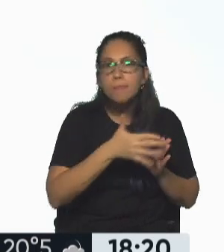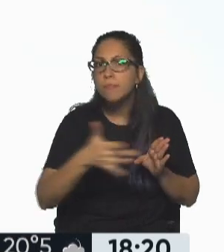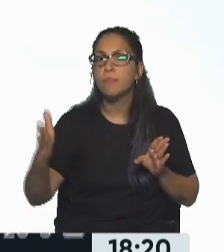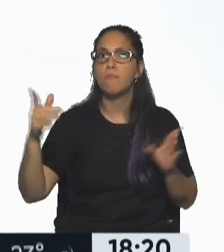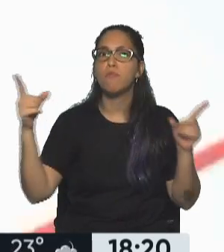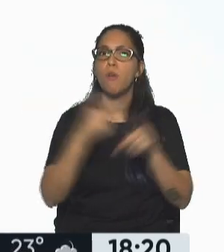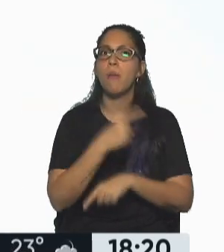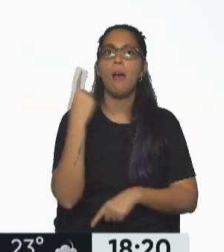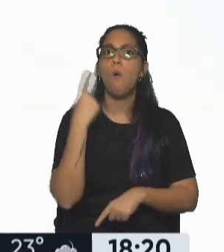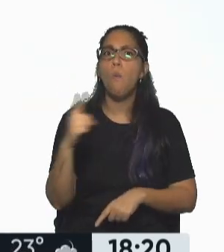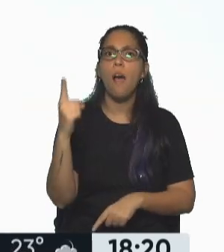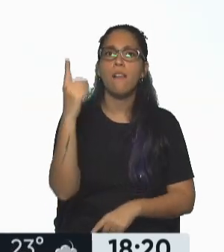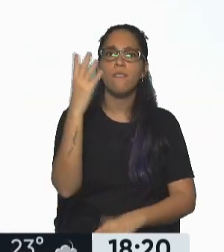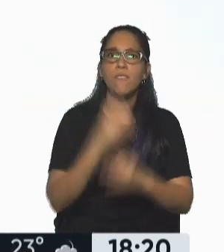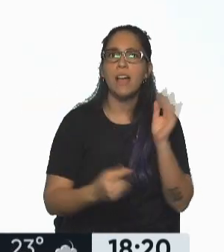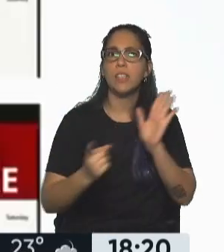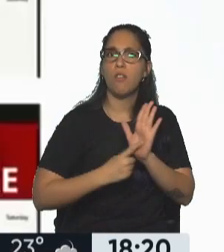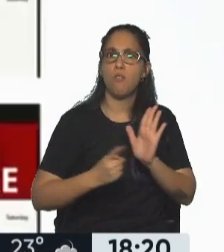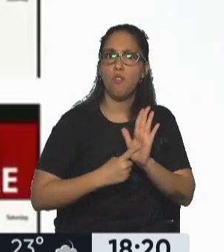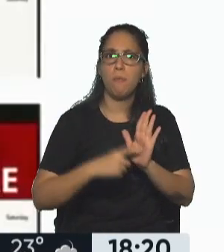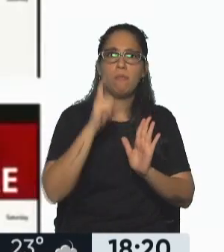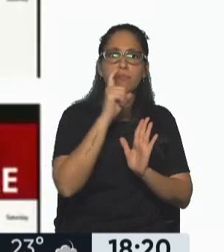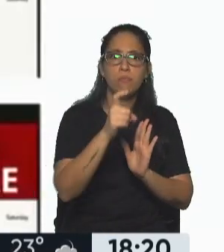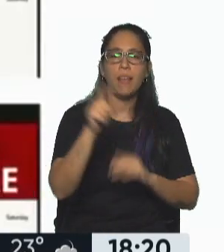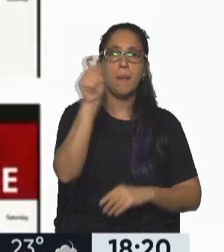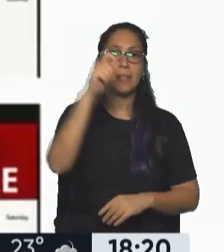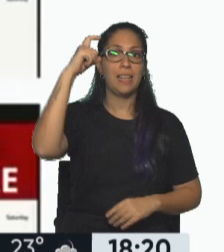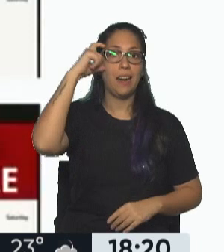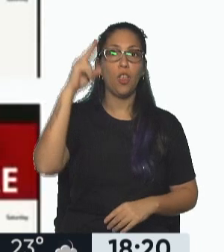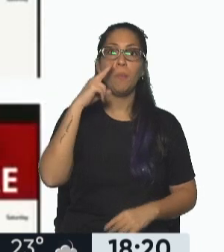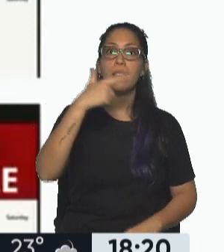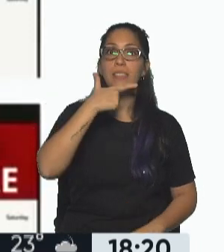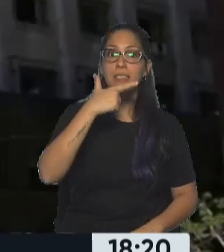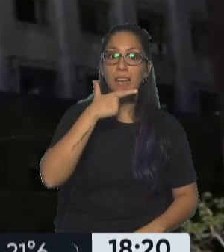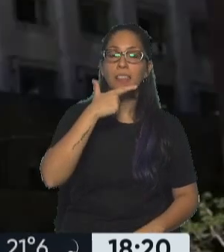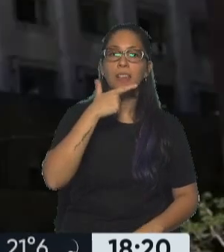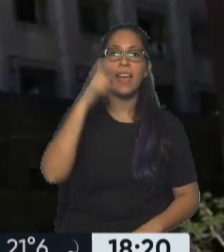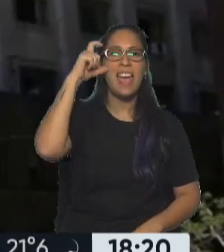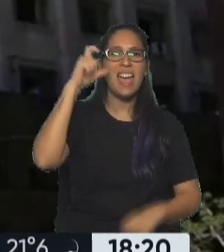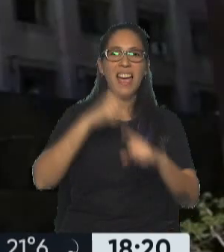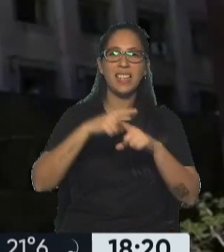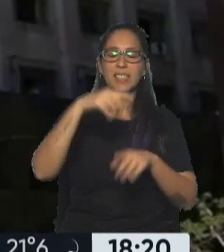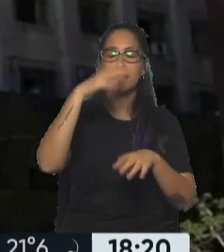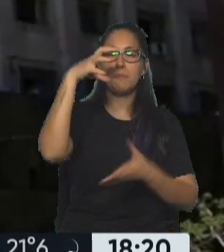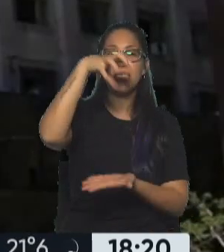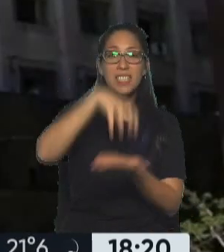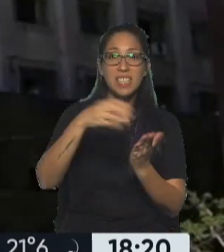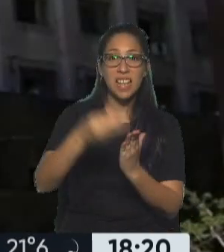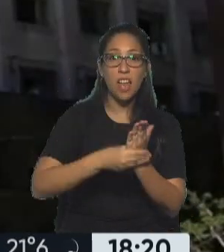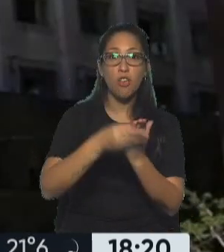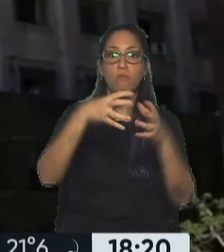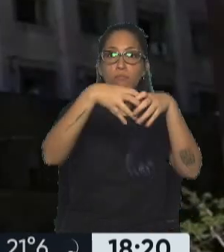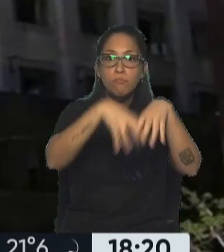en la gestión e incumplimientos normativos. En enero de 2017 se dividió el exministerio de Hacienda y Finanzas Públicas en